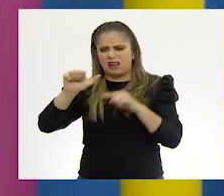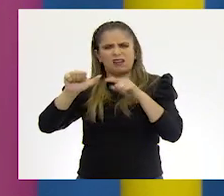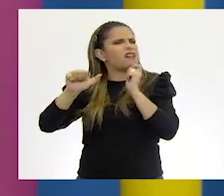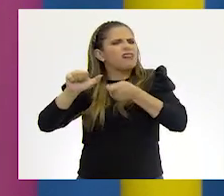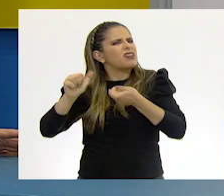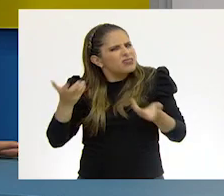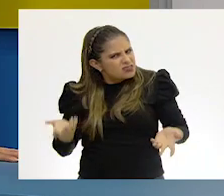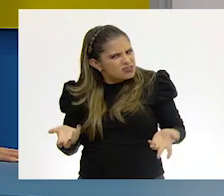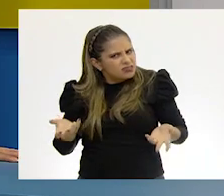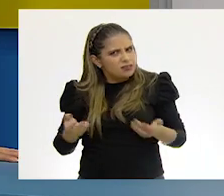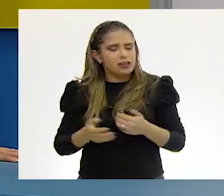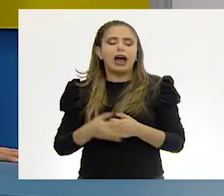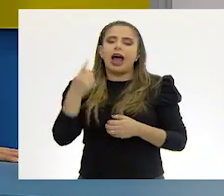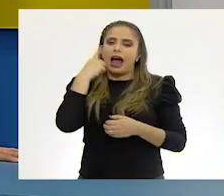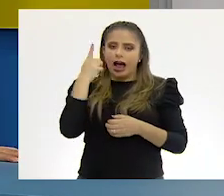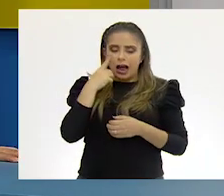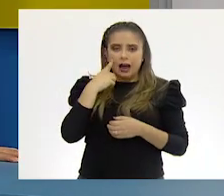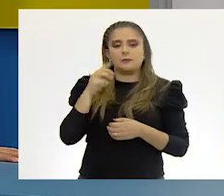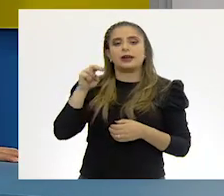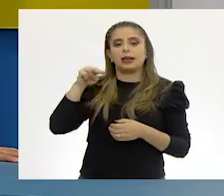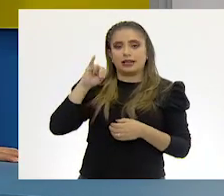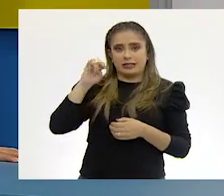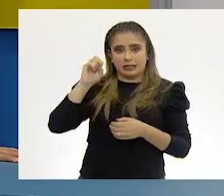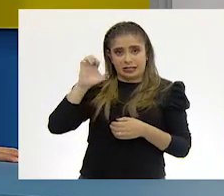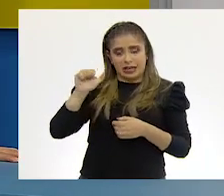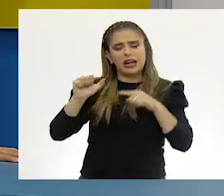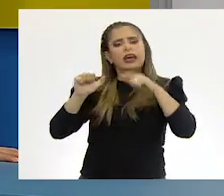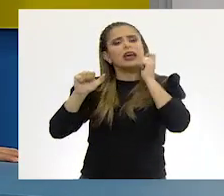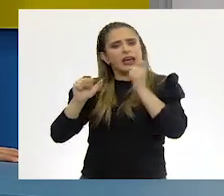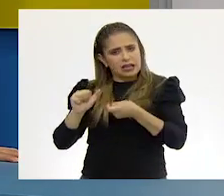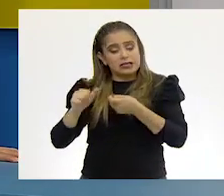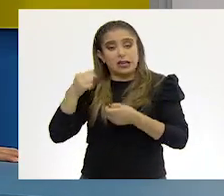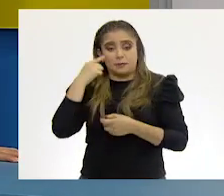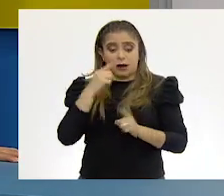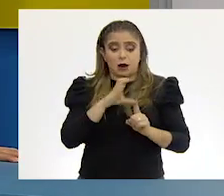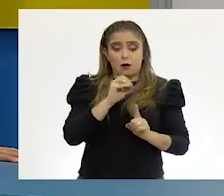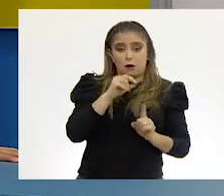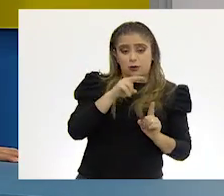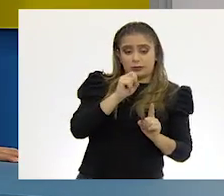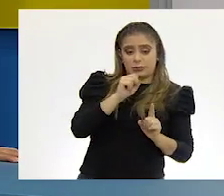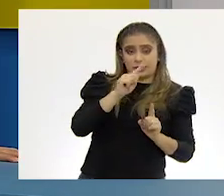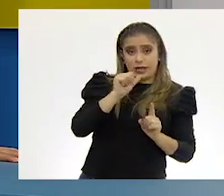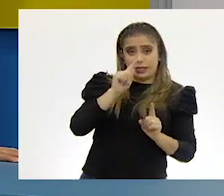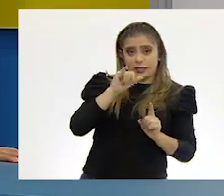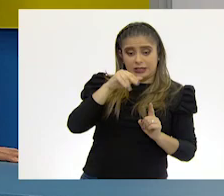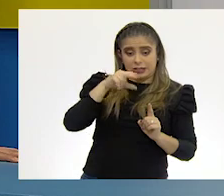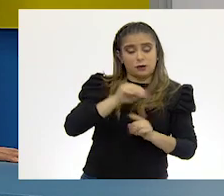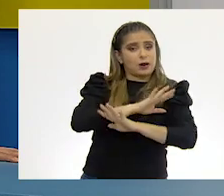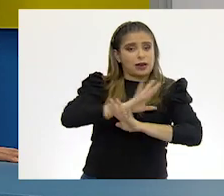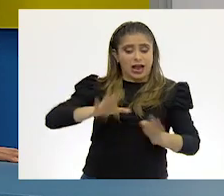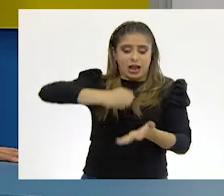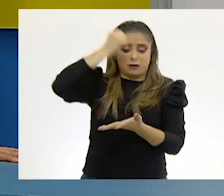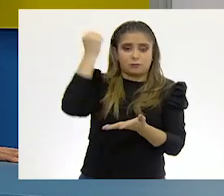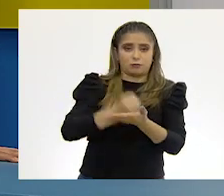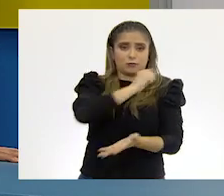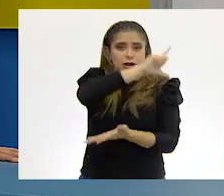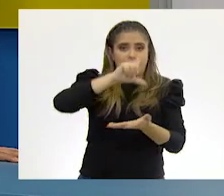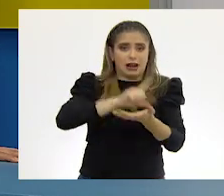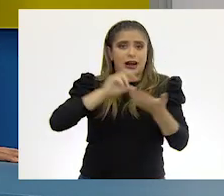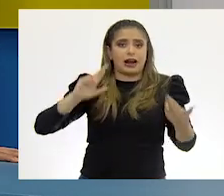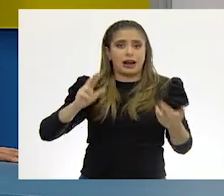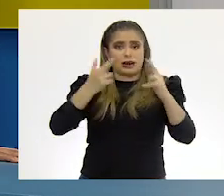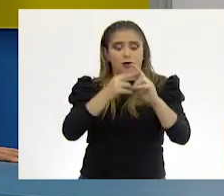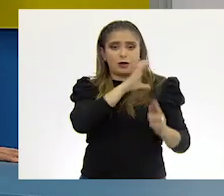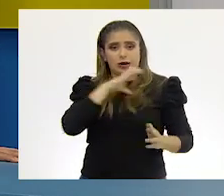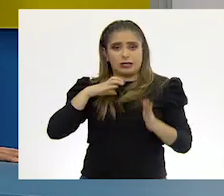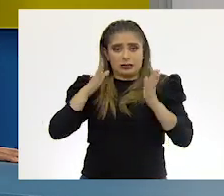eso? Bueno, pues sobre el Concilio de Nicea te puedo decir que Constantino, una vez que legalizó el cristianismo,